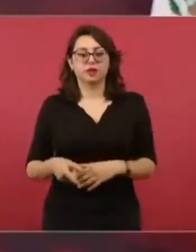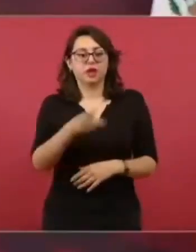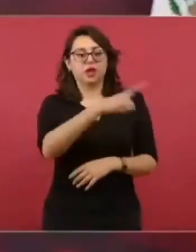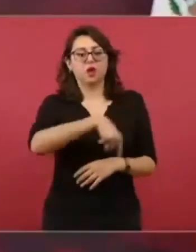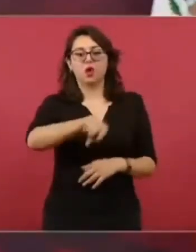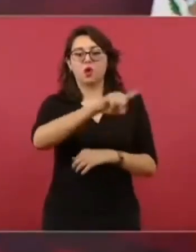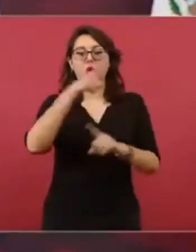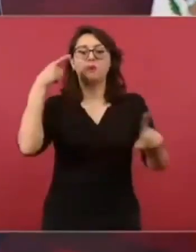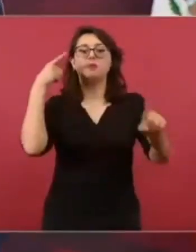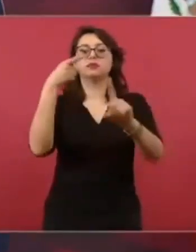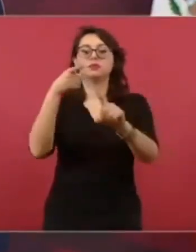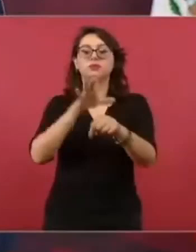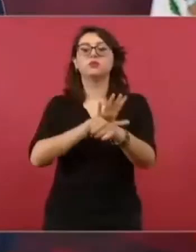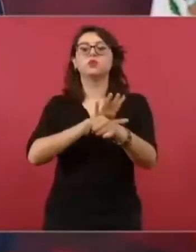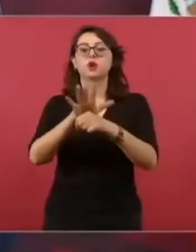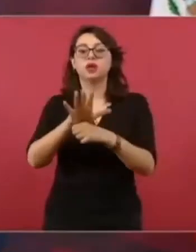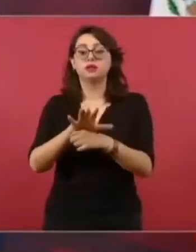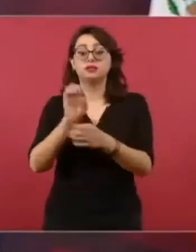Y hay algunos que